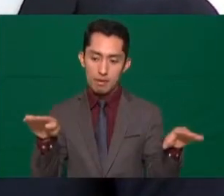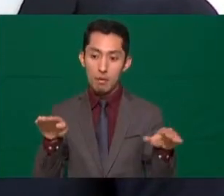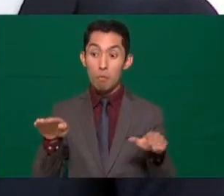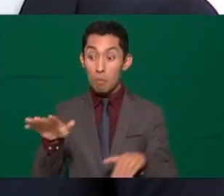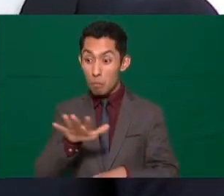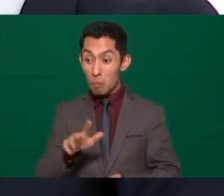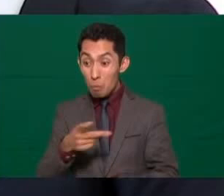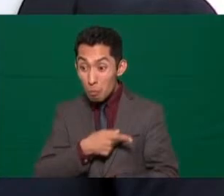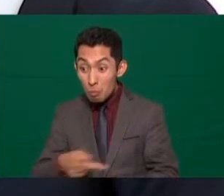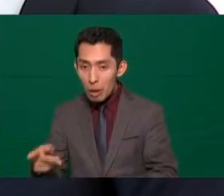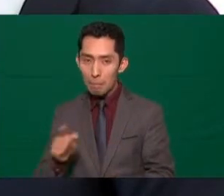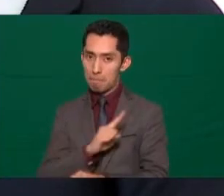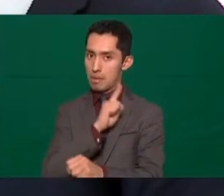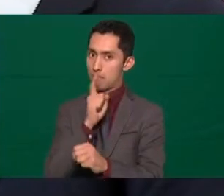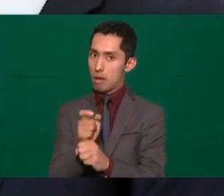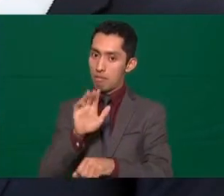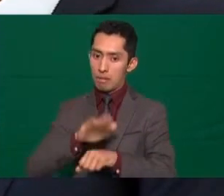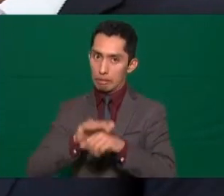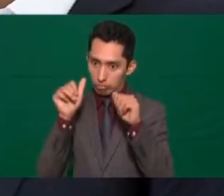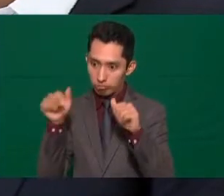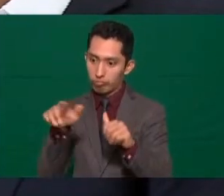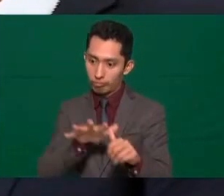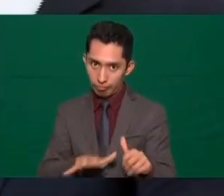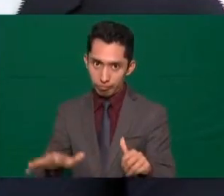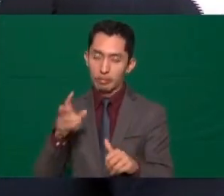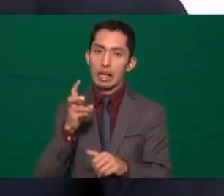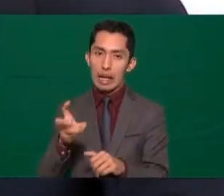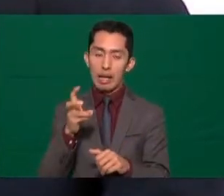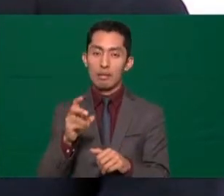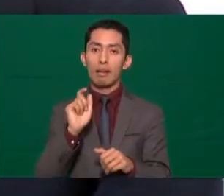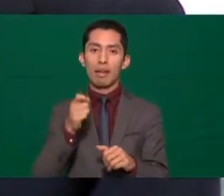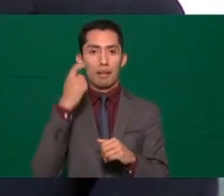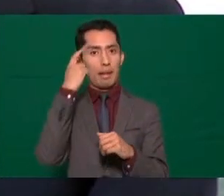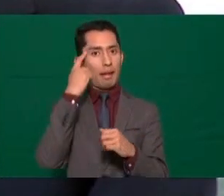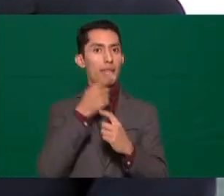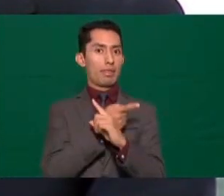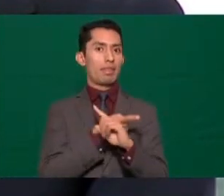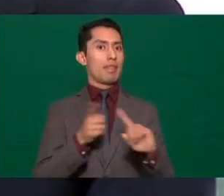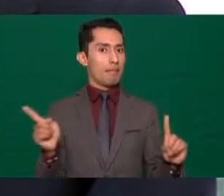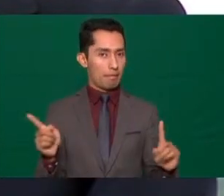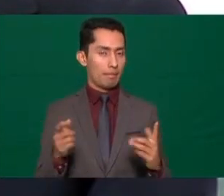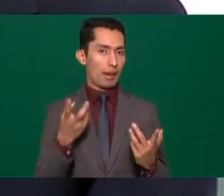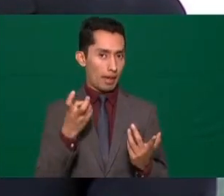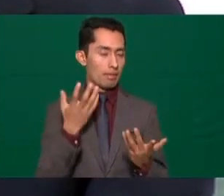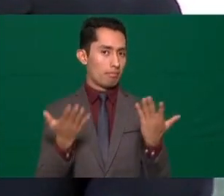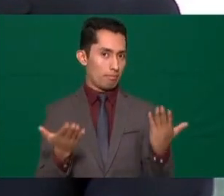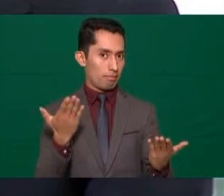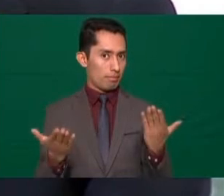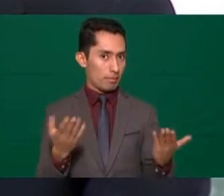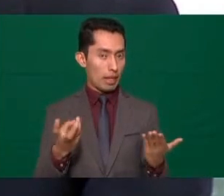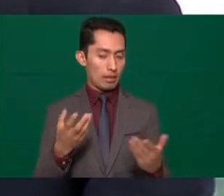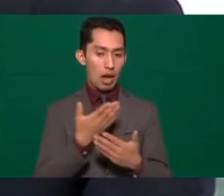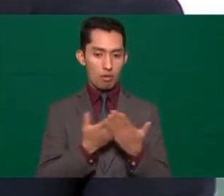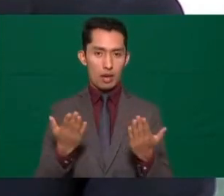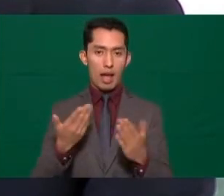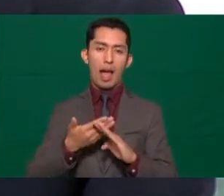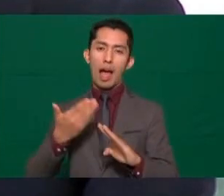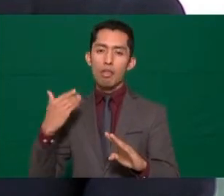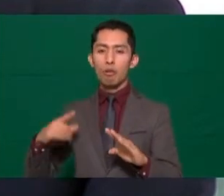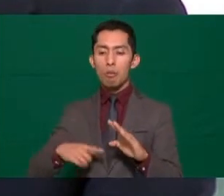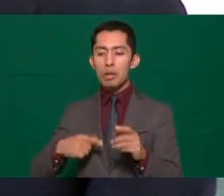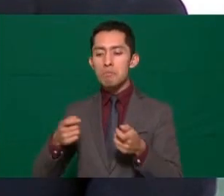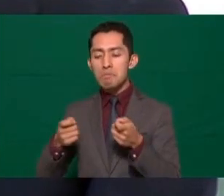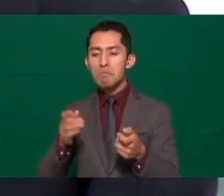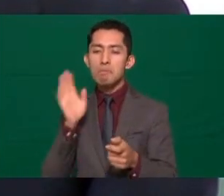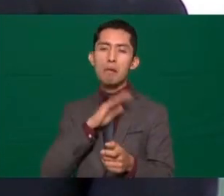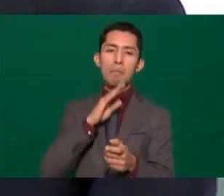pobres. Esto es el distintivo de nuestro gobierno.